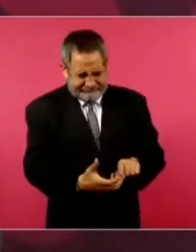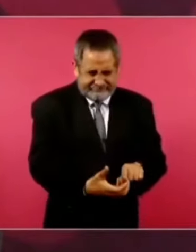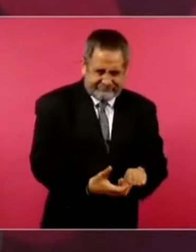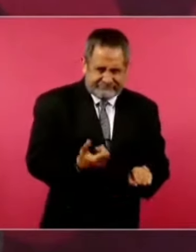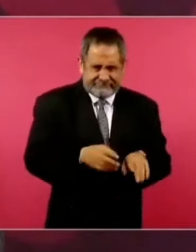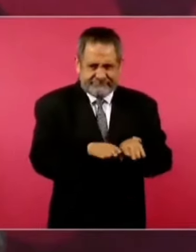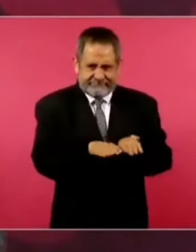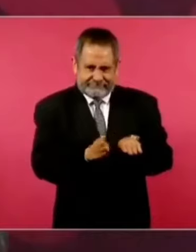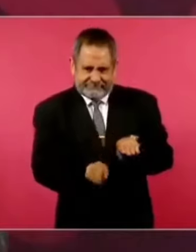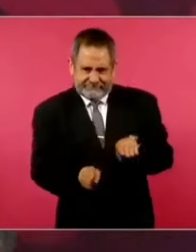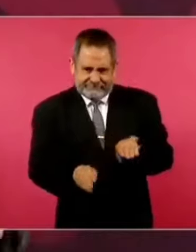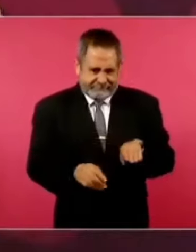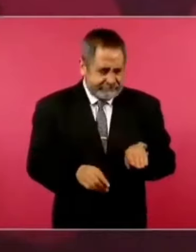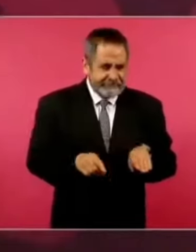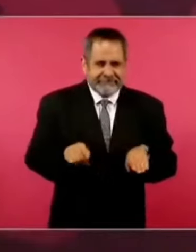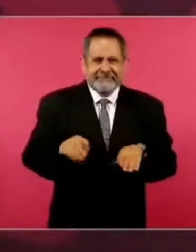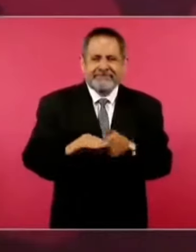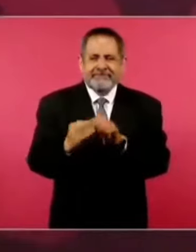de la corte.